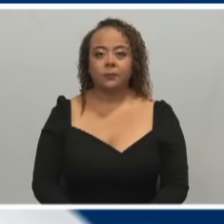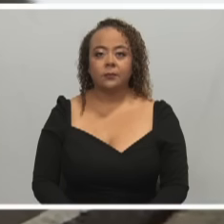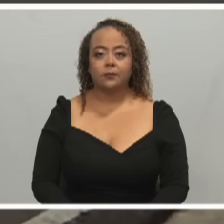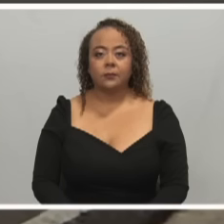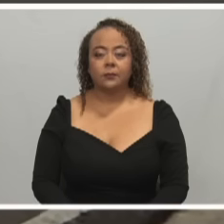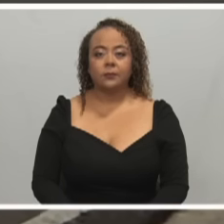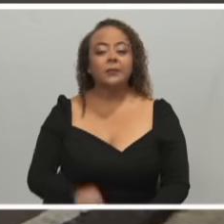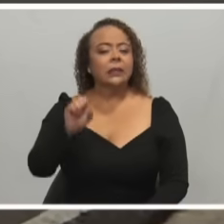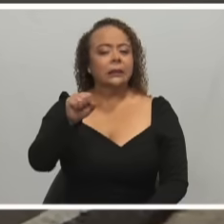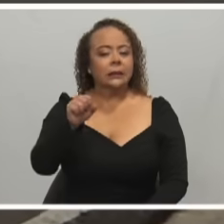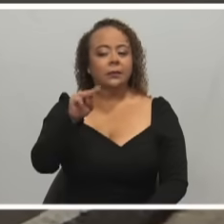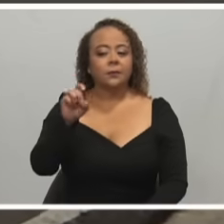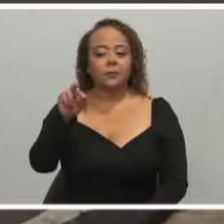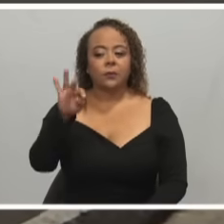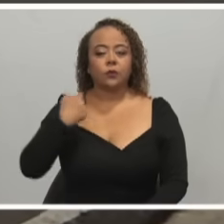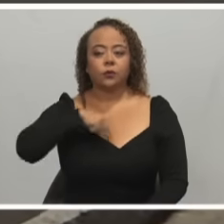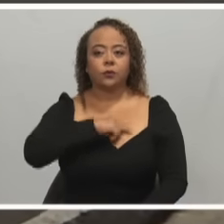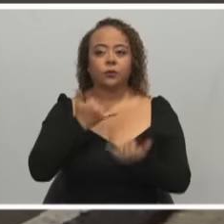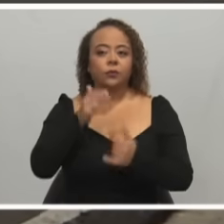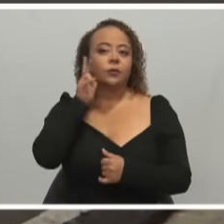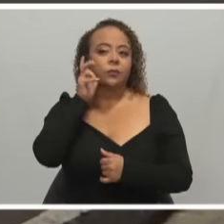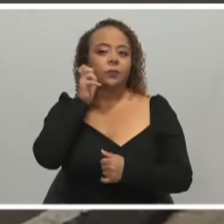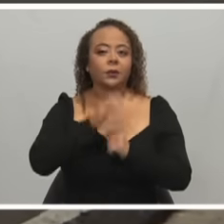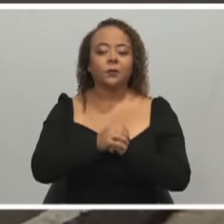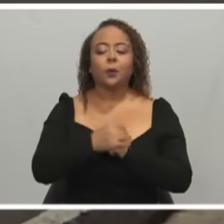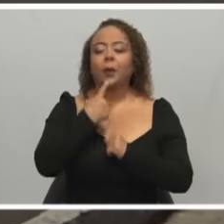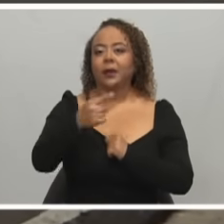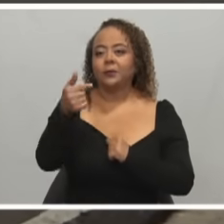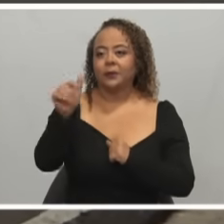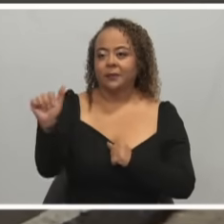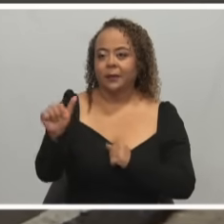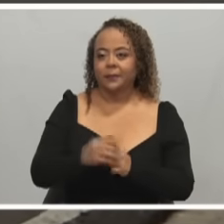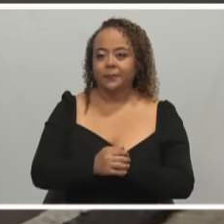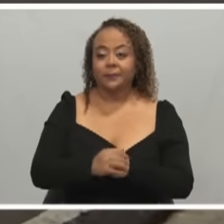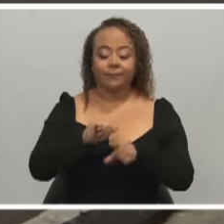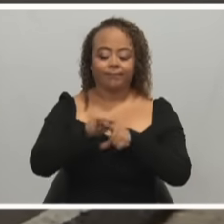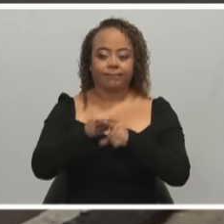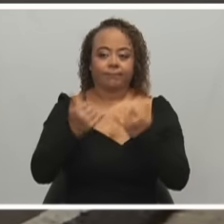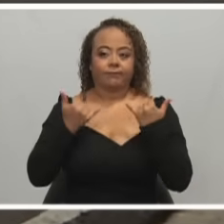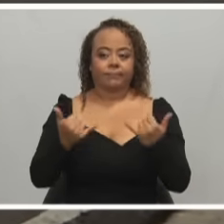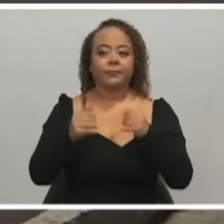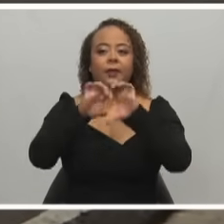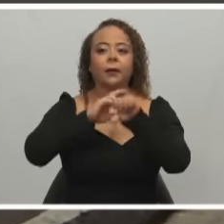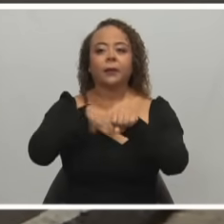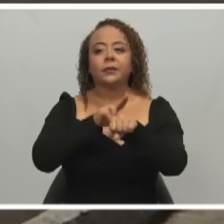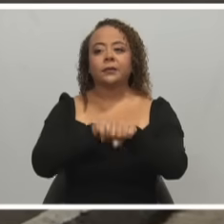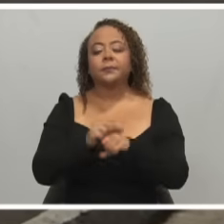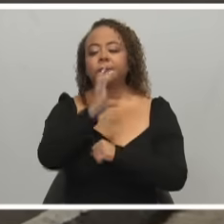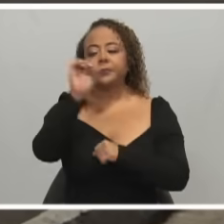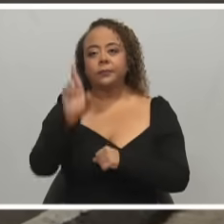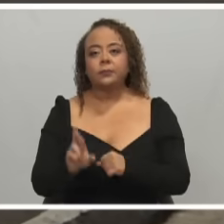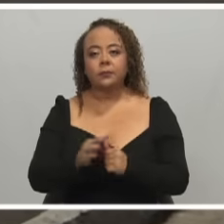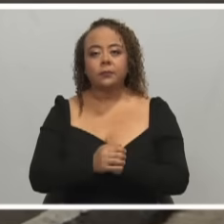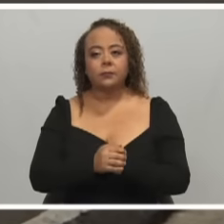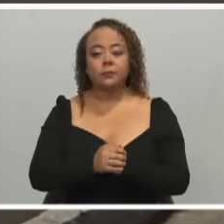eh Monte De hecho acá estamos escuchando las indicaciones de Gustavo Alfaro eh está entrenando en este momento la selección de Costa Rica